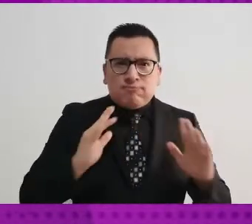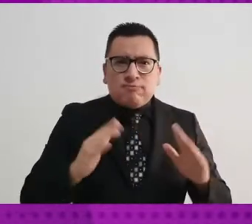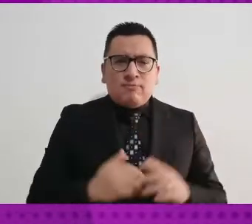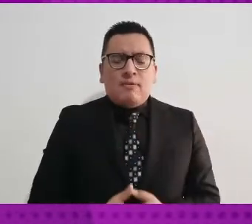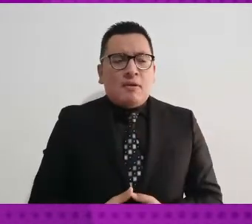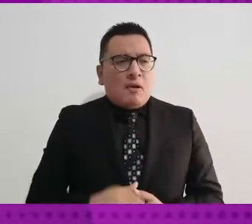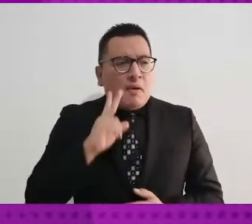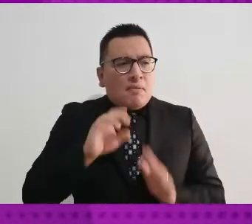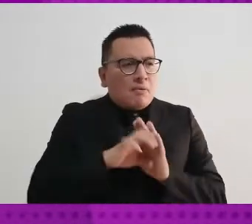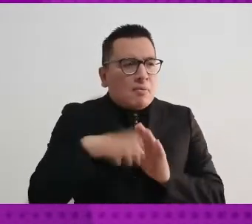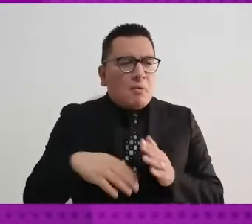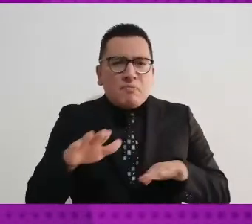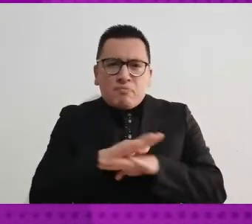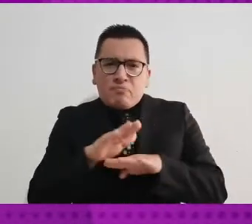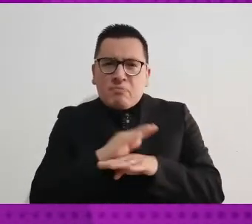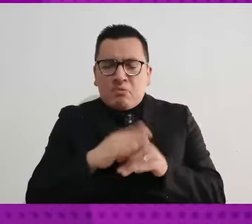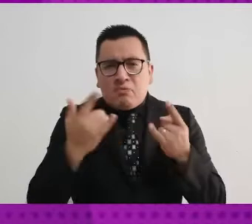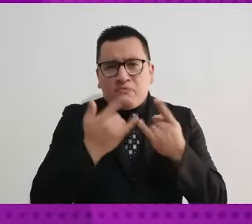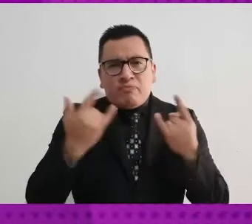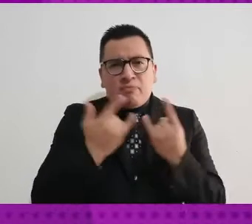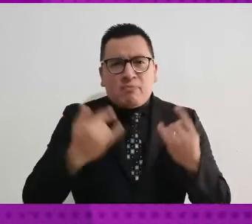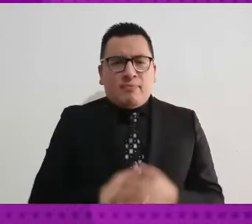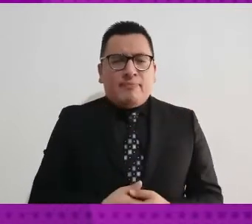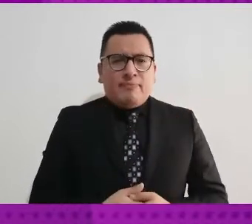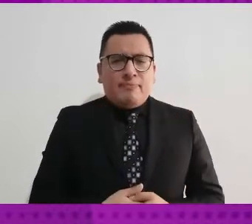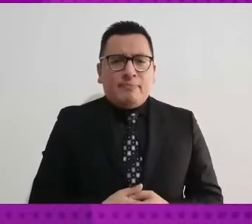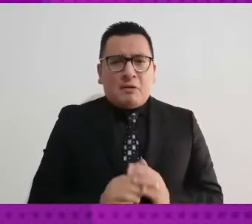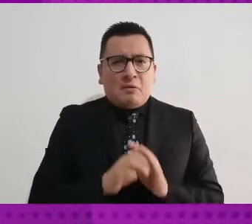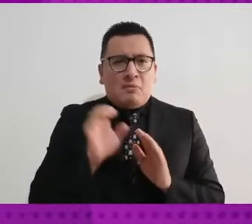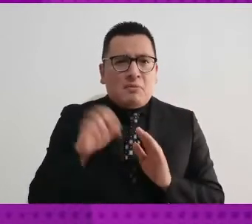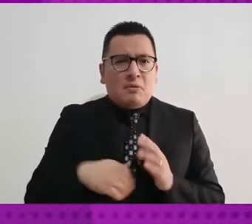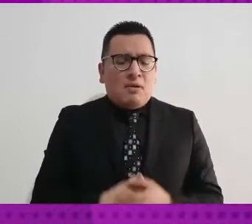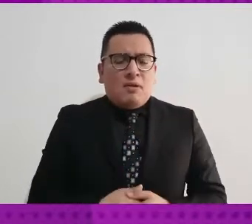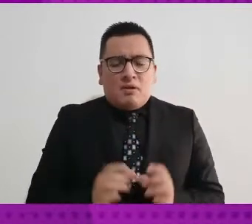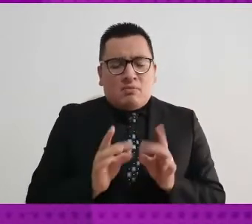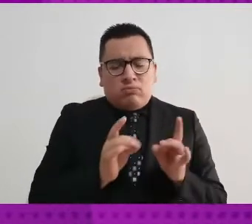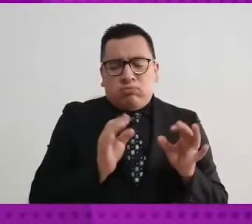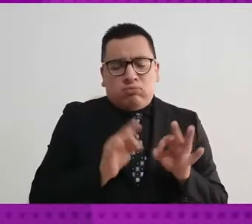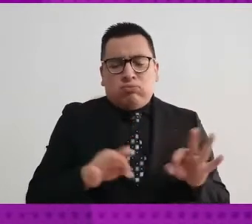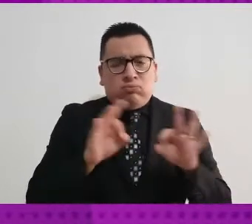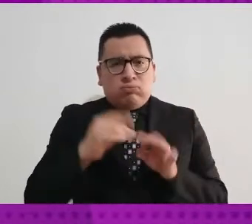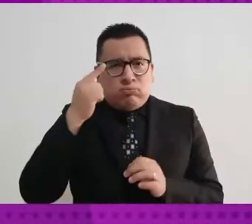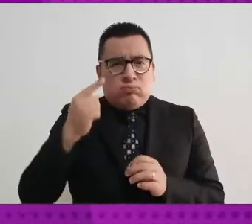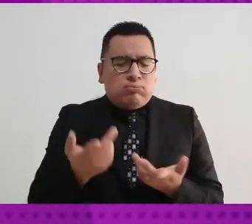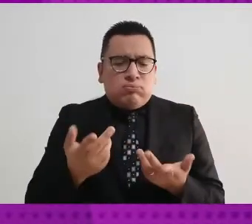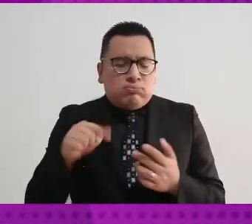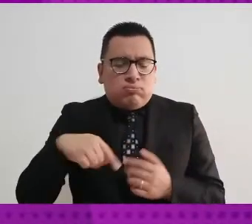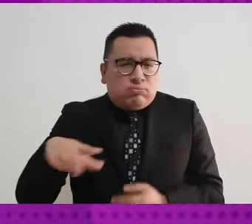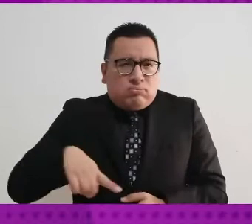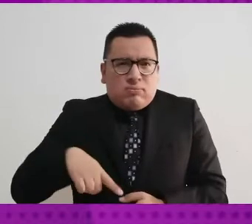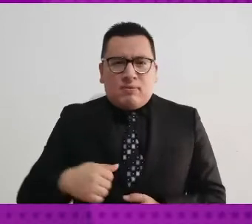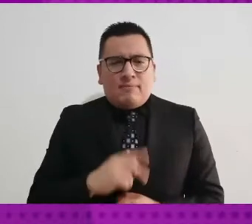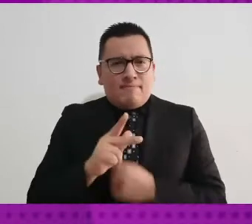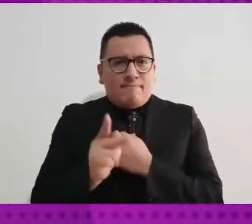acerca de cómo ha cambiado la historia a partir, por ejemplo, de sucesos tan relevantes para la vida democrática del